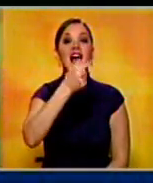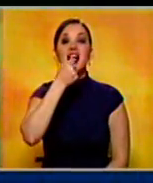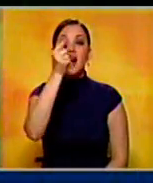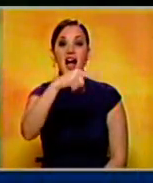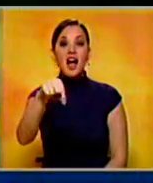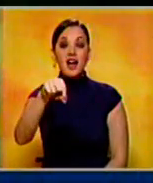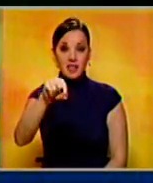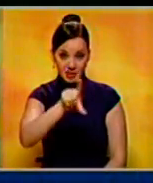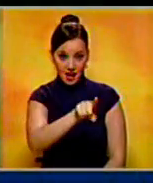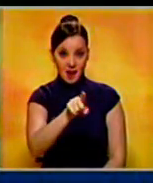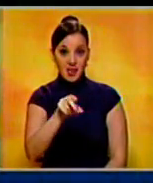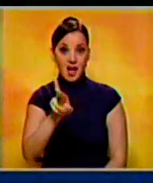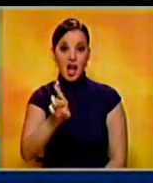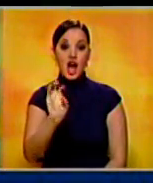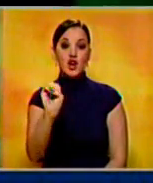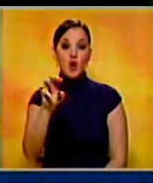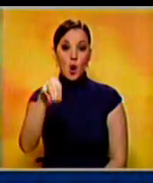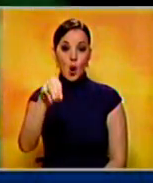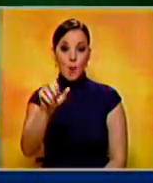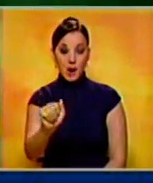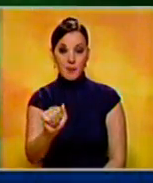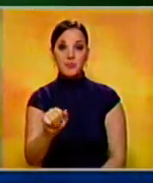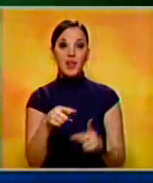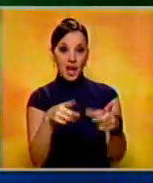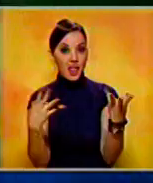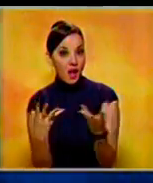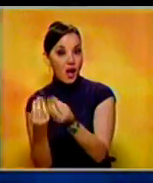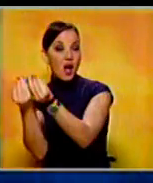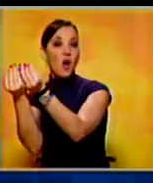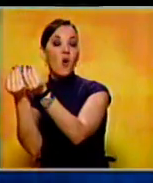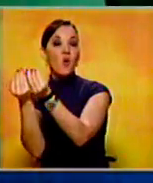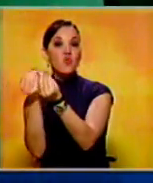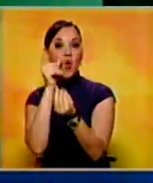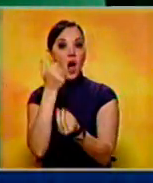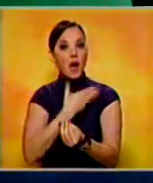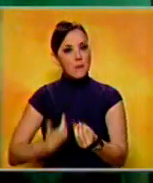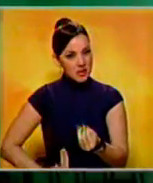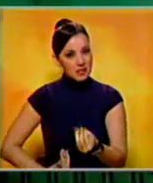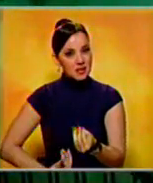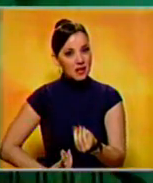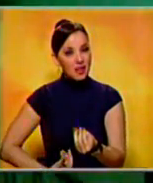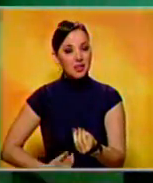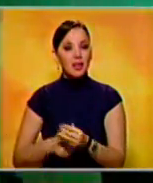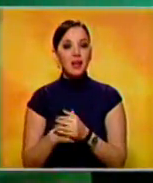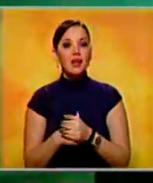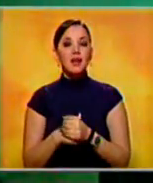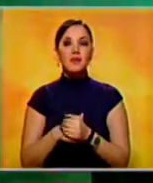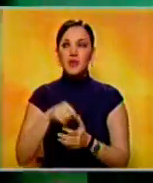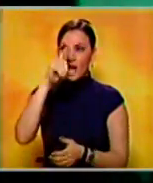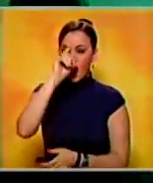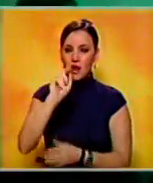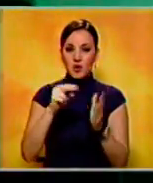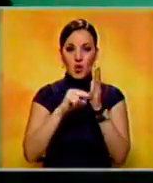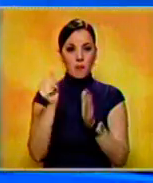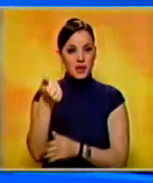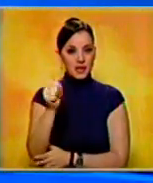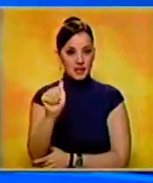acompañó a Silvio berlusconi a la Cumbre del g8 realizada en Toronto en el año